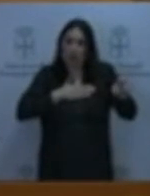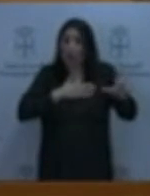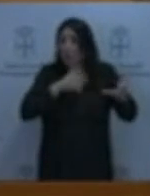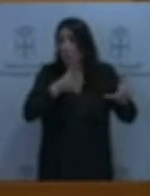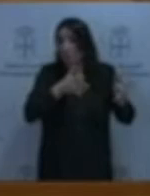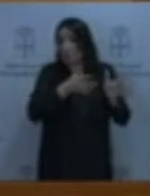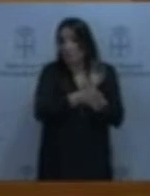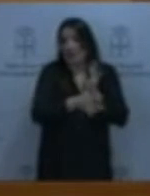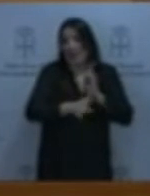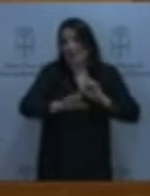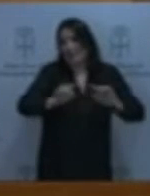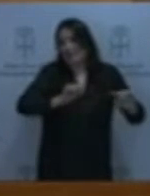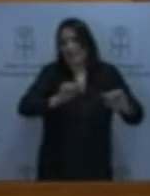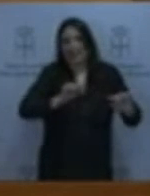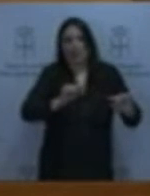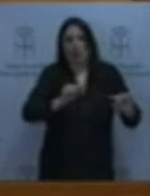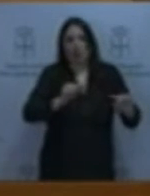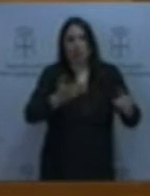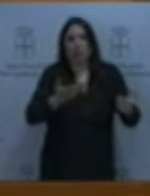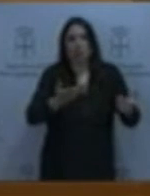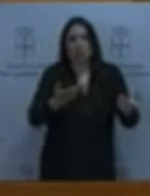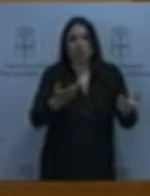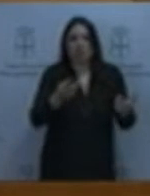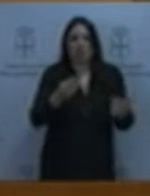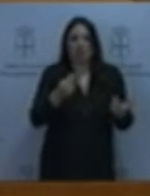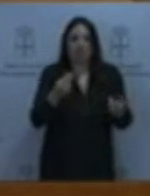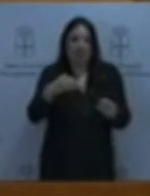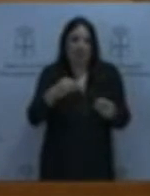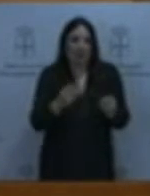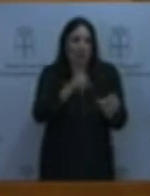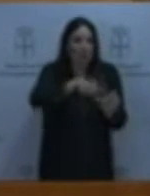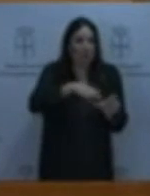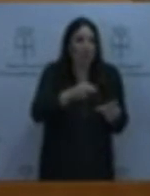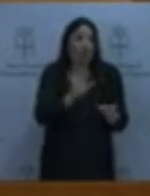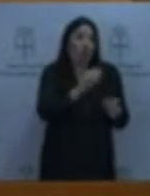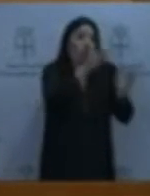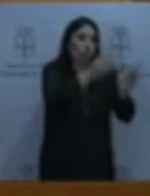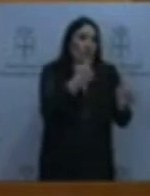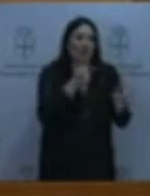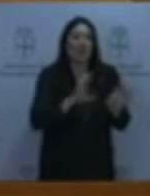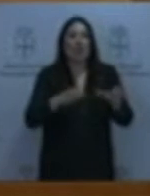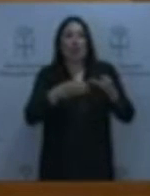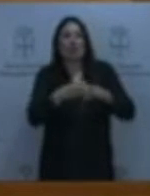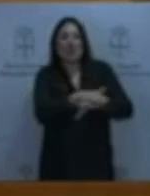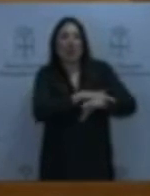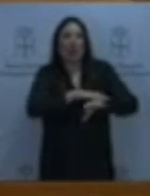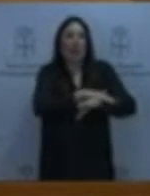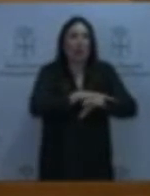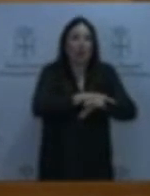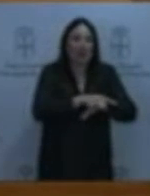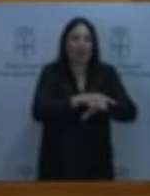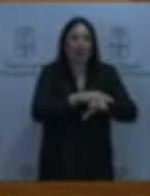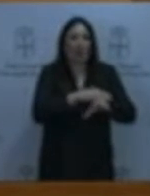decisión pues quizá del presidente, insisto, o igual usted me dice, el Consejo de Gobierno, por lo que tengo entendido y por lo que usted